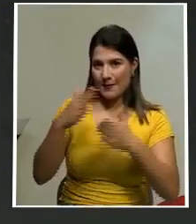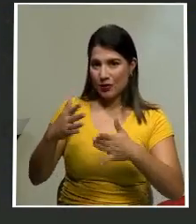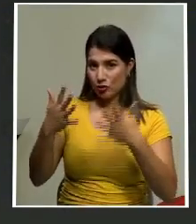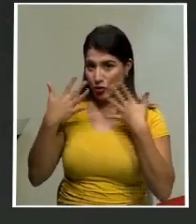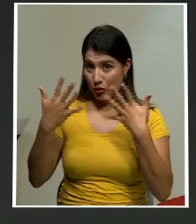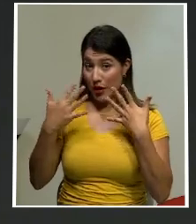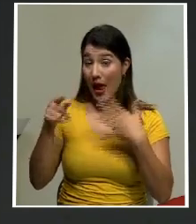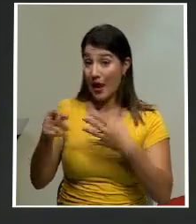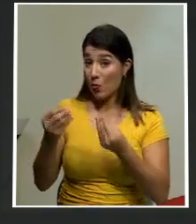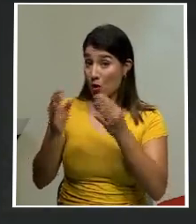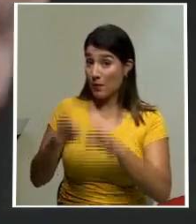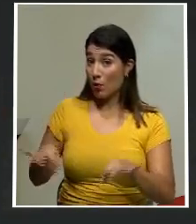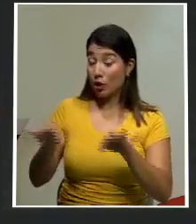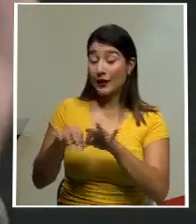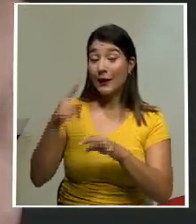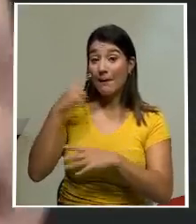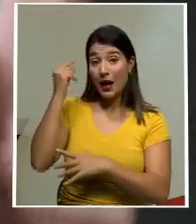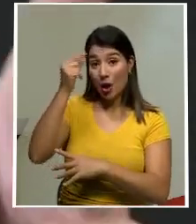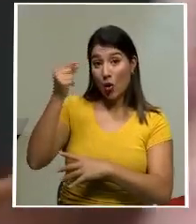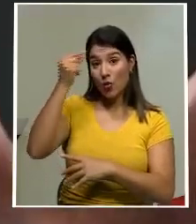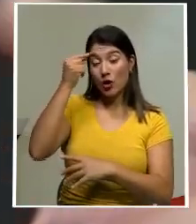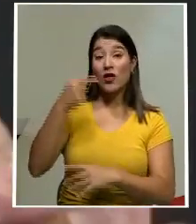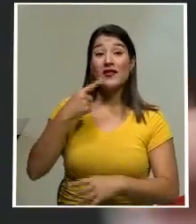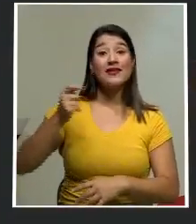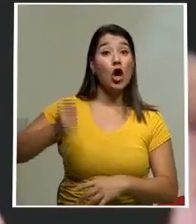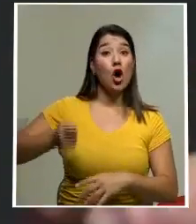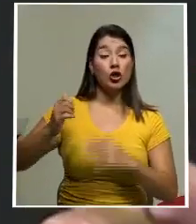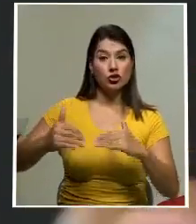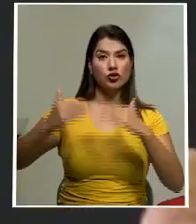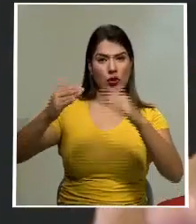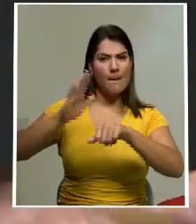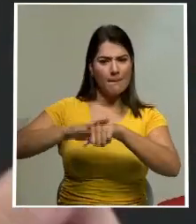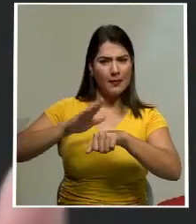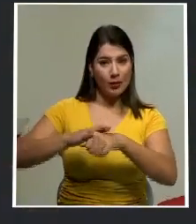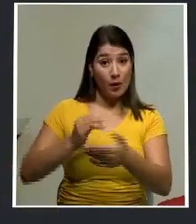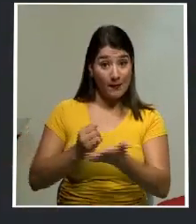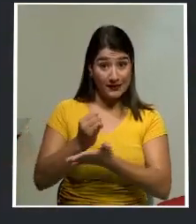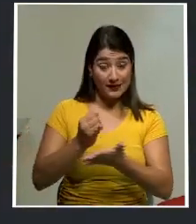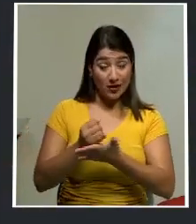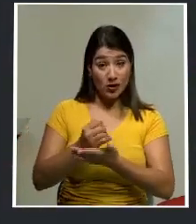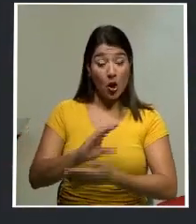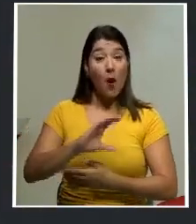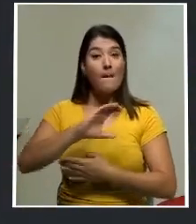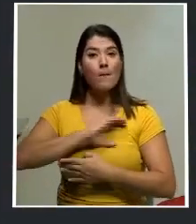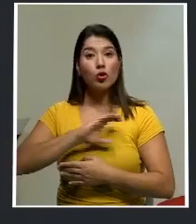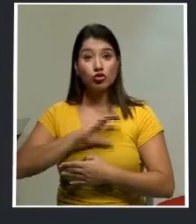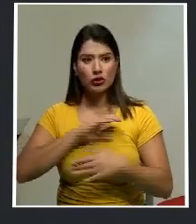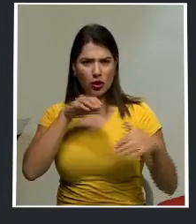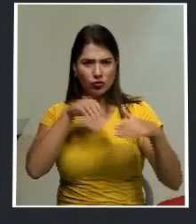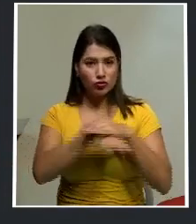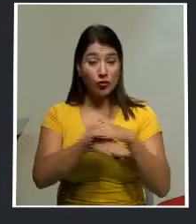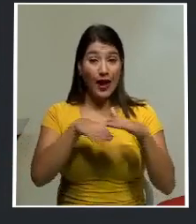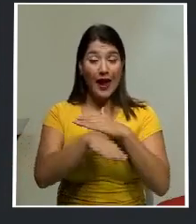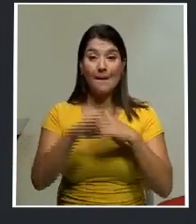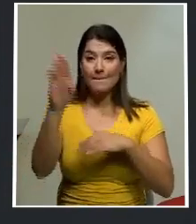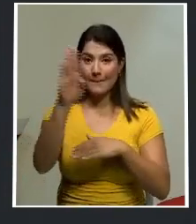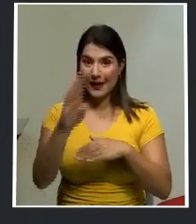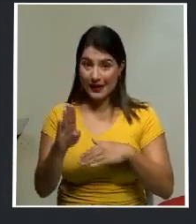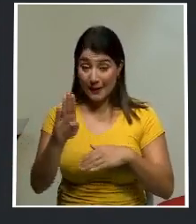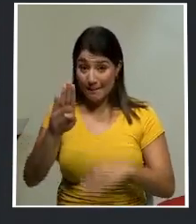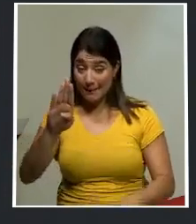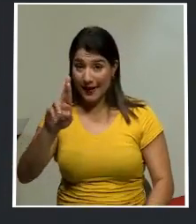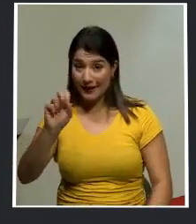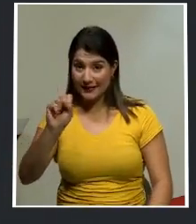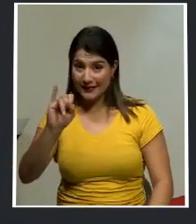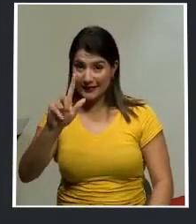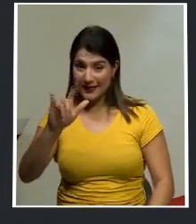Jair Bolsonaro. Según la Corte Suprema que autorizó las investigaciones, la Policía Federal cumplió allanamientos en Brasilia, Sao Paulo y